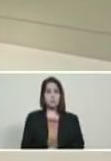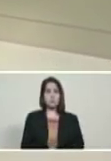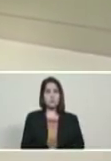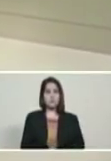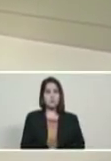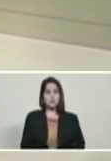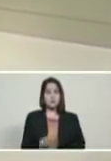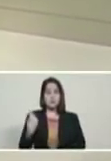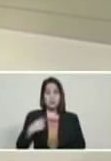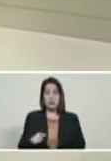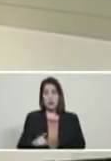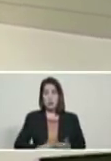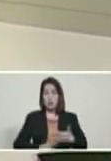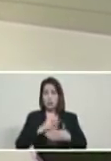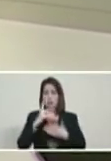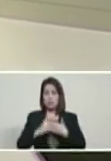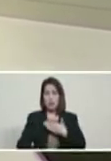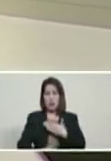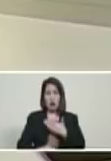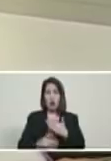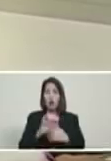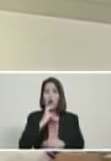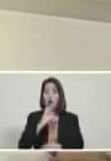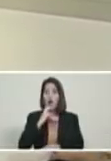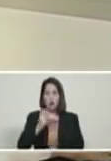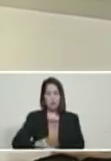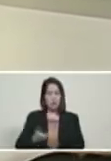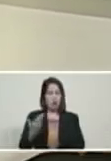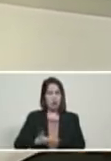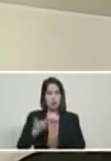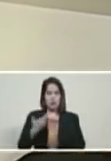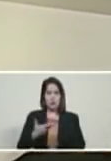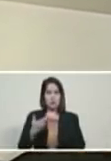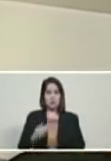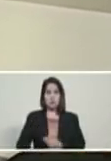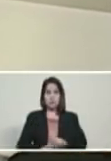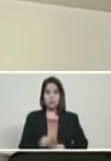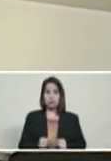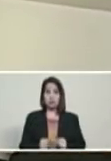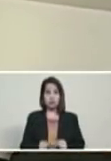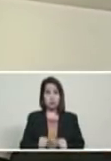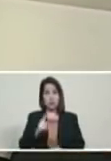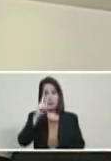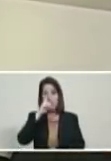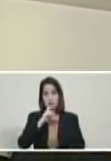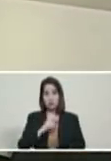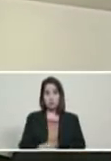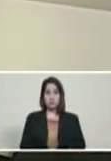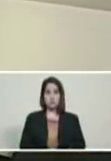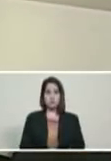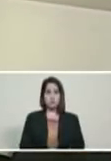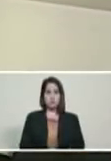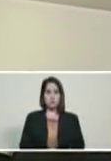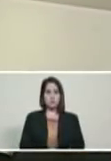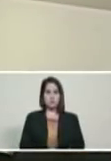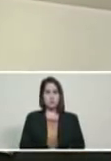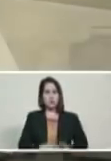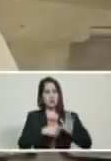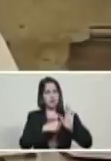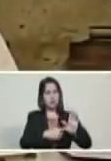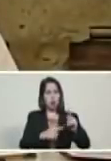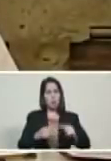Tenemos un plan oro muy importante que ha venido avanzando este año y que apunta el próximo